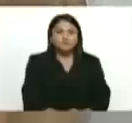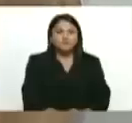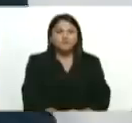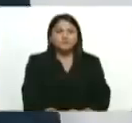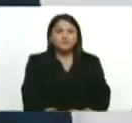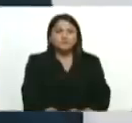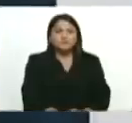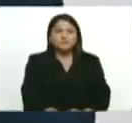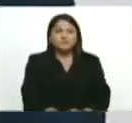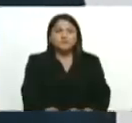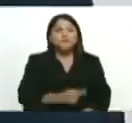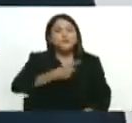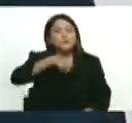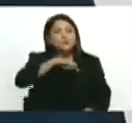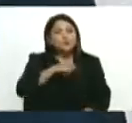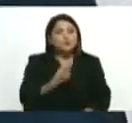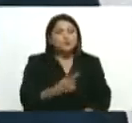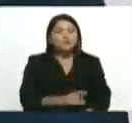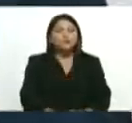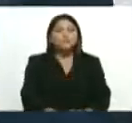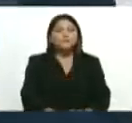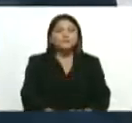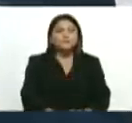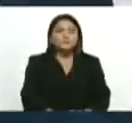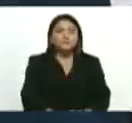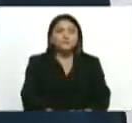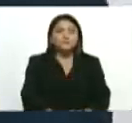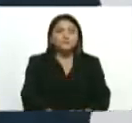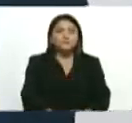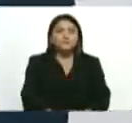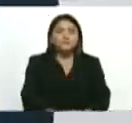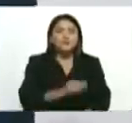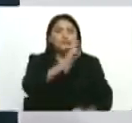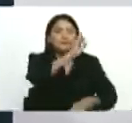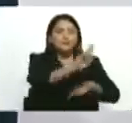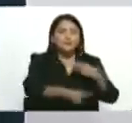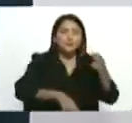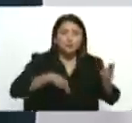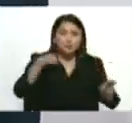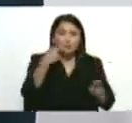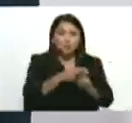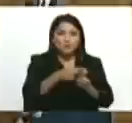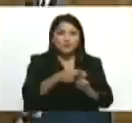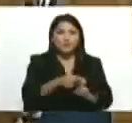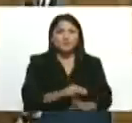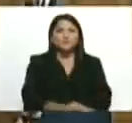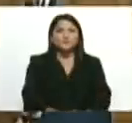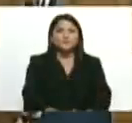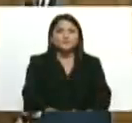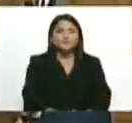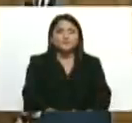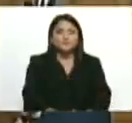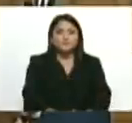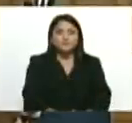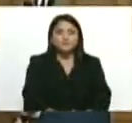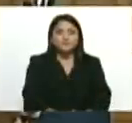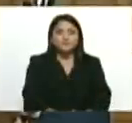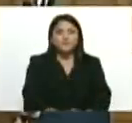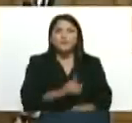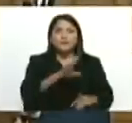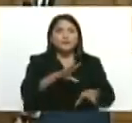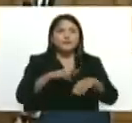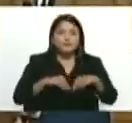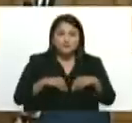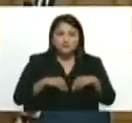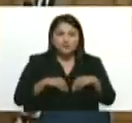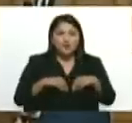quienes repudiamos el colonialismo. Nunca más esclavitud en esta tierra, nunca más colonialismo